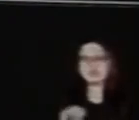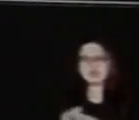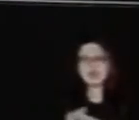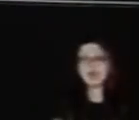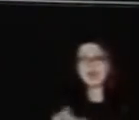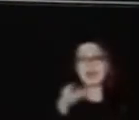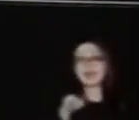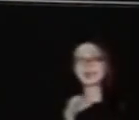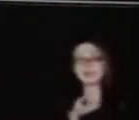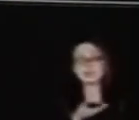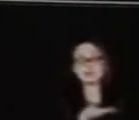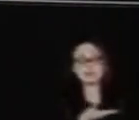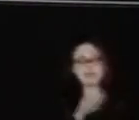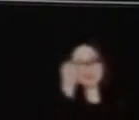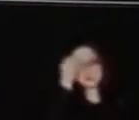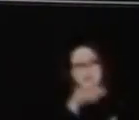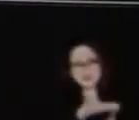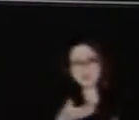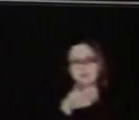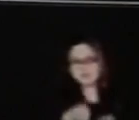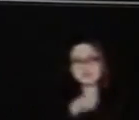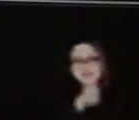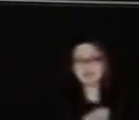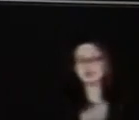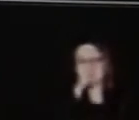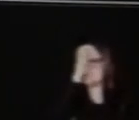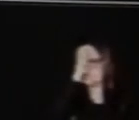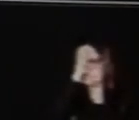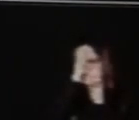periodo de la más inmunda